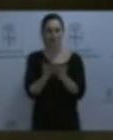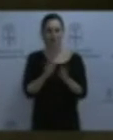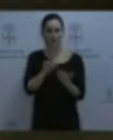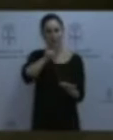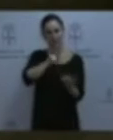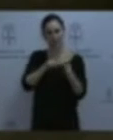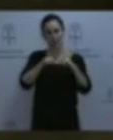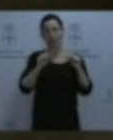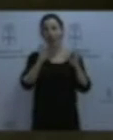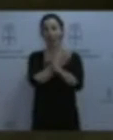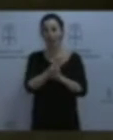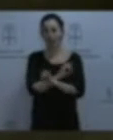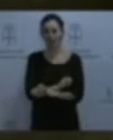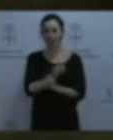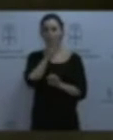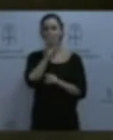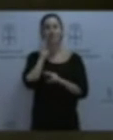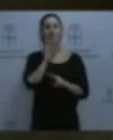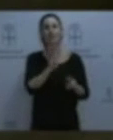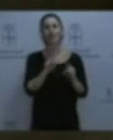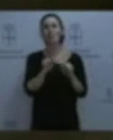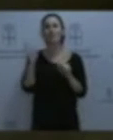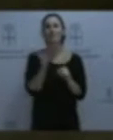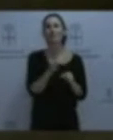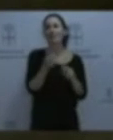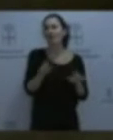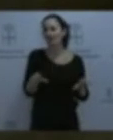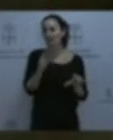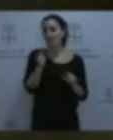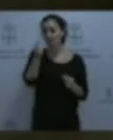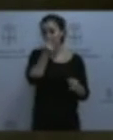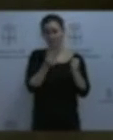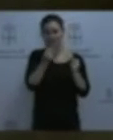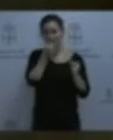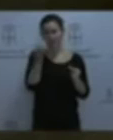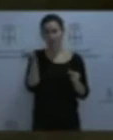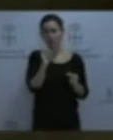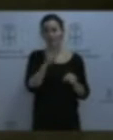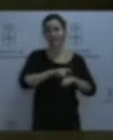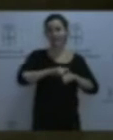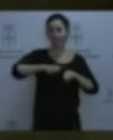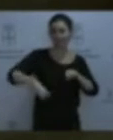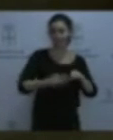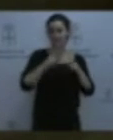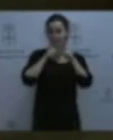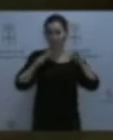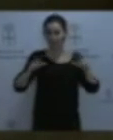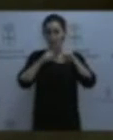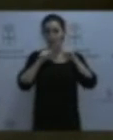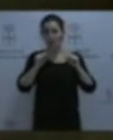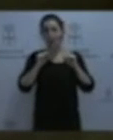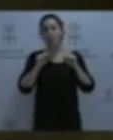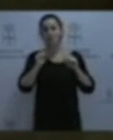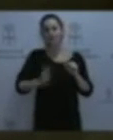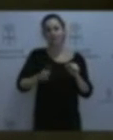veces equívocos, véanse los datos sobre la denominación, en otros momentos imprecisos, como los que se ofrecen sobre las características lingüísticas del asturiano, a